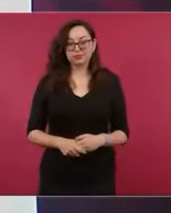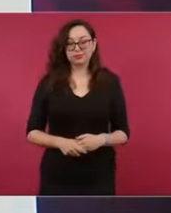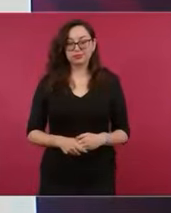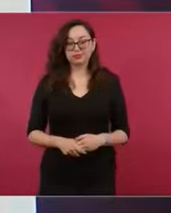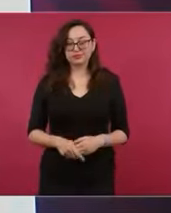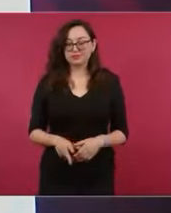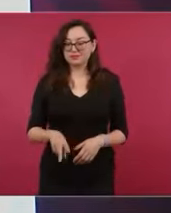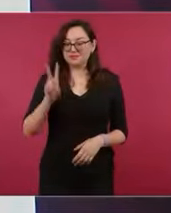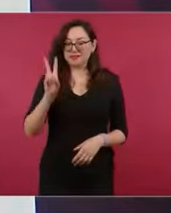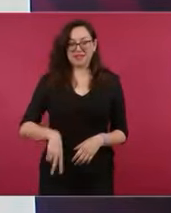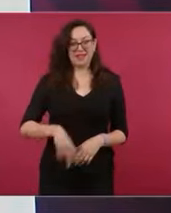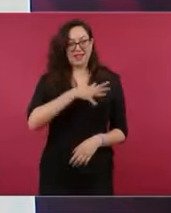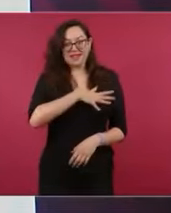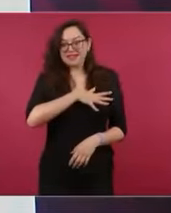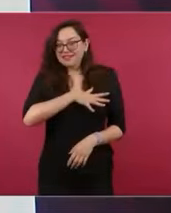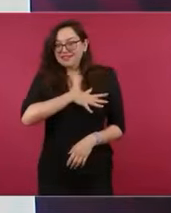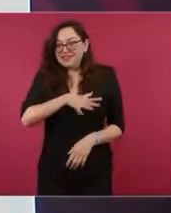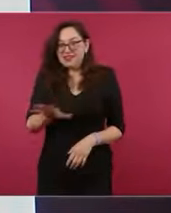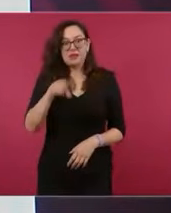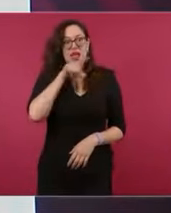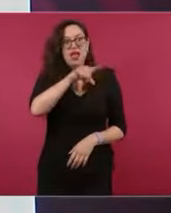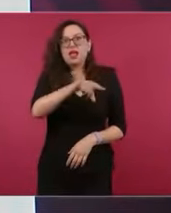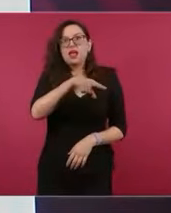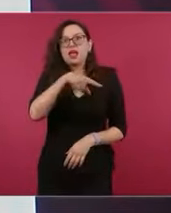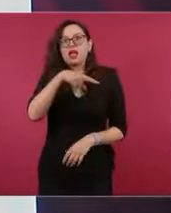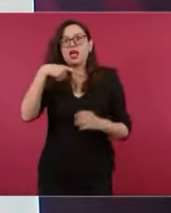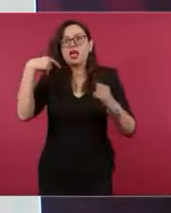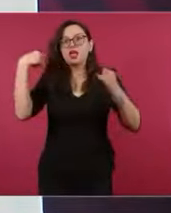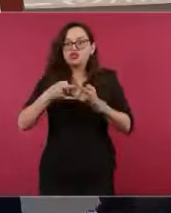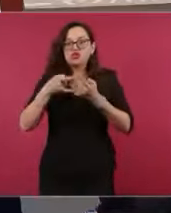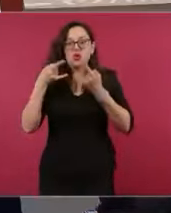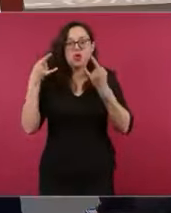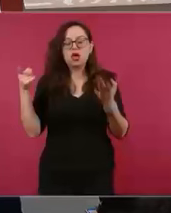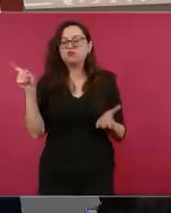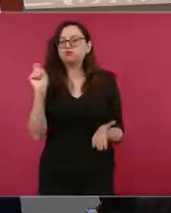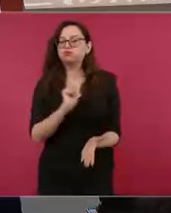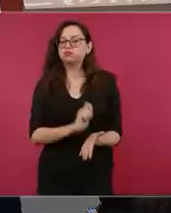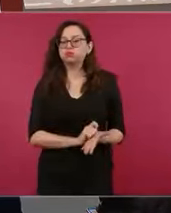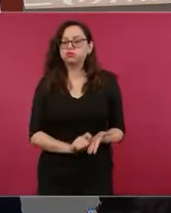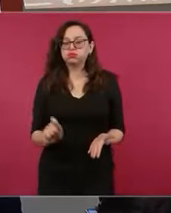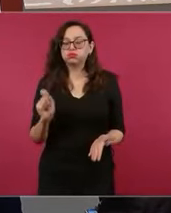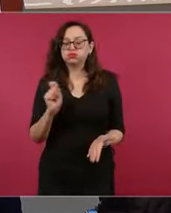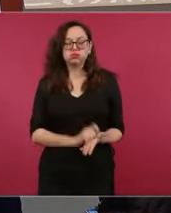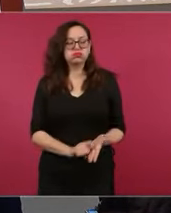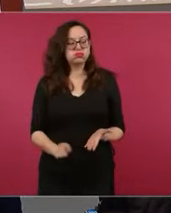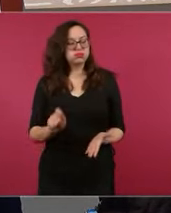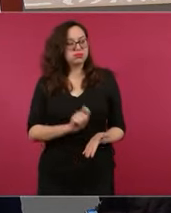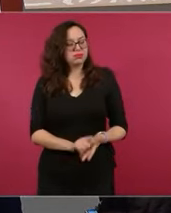Increíble cómo inventó la señora de que